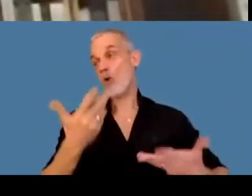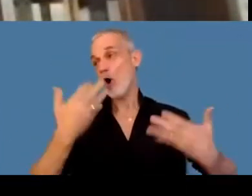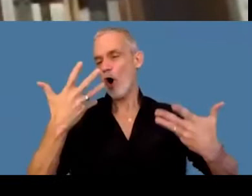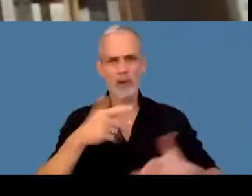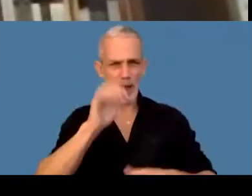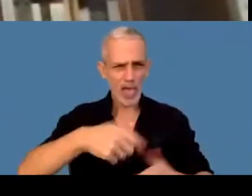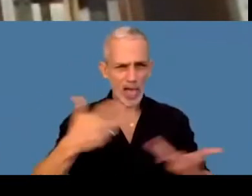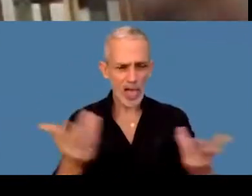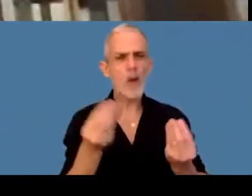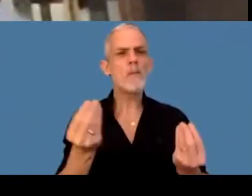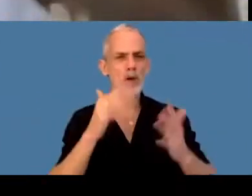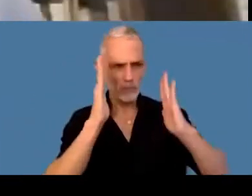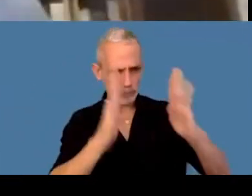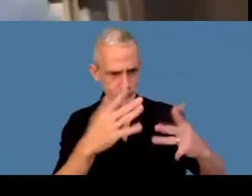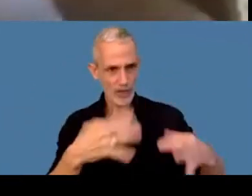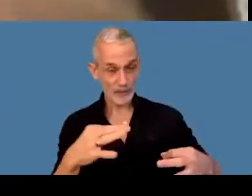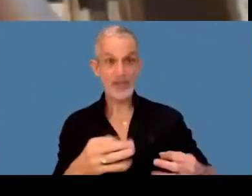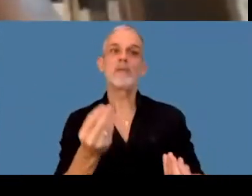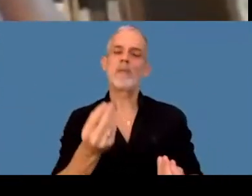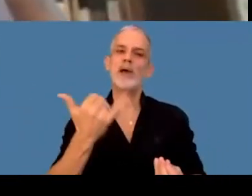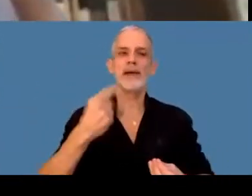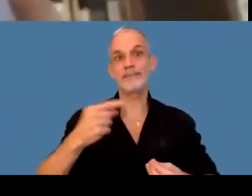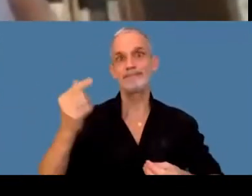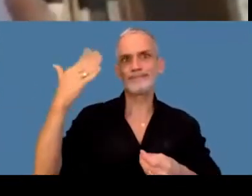tanta atención, porque también hay un discurso